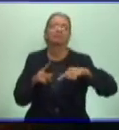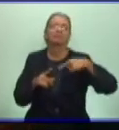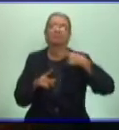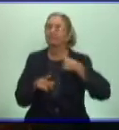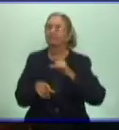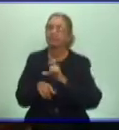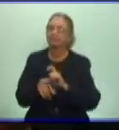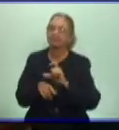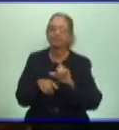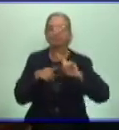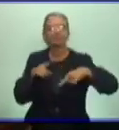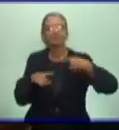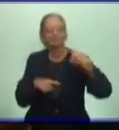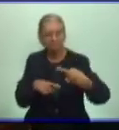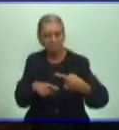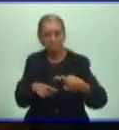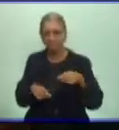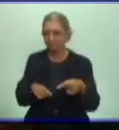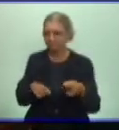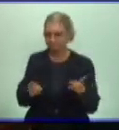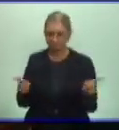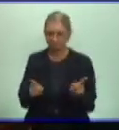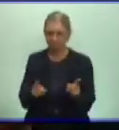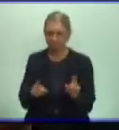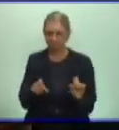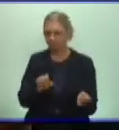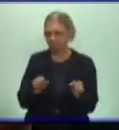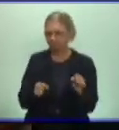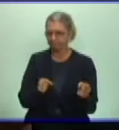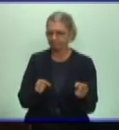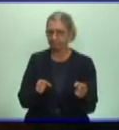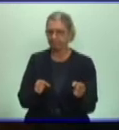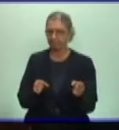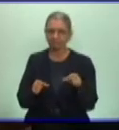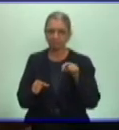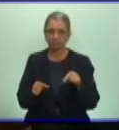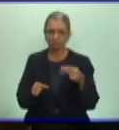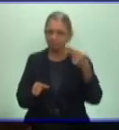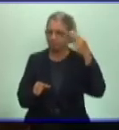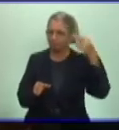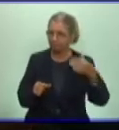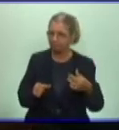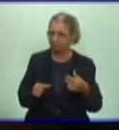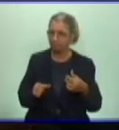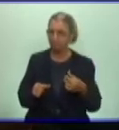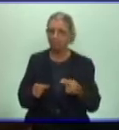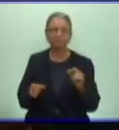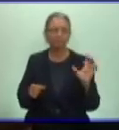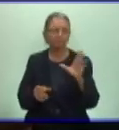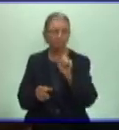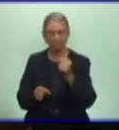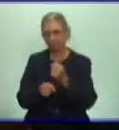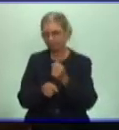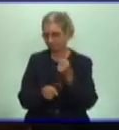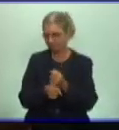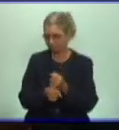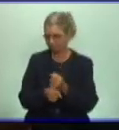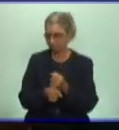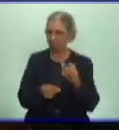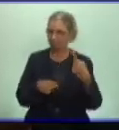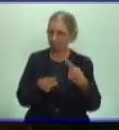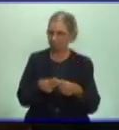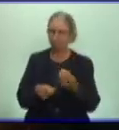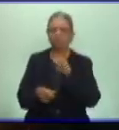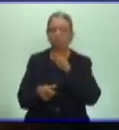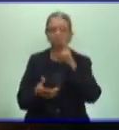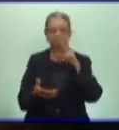ajustes curriculares, que no pasa ninguna habilidad de un grado a otro en esta asignatura sin que se haya trabajado. Eso